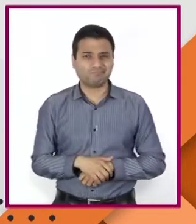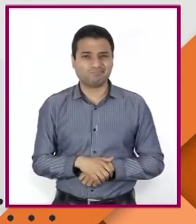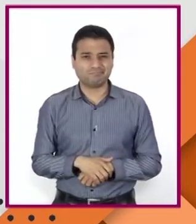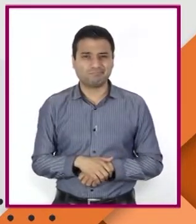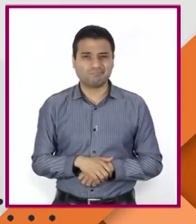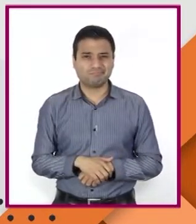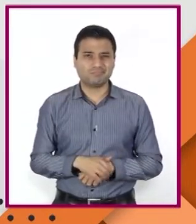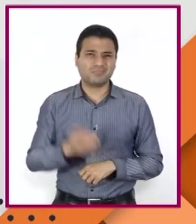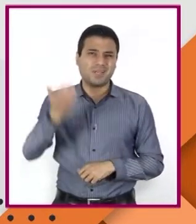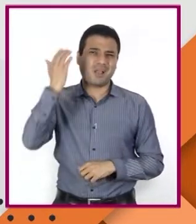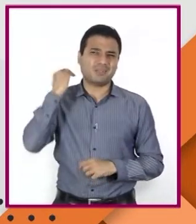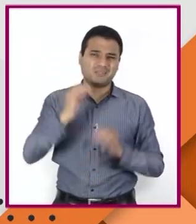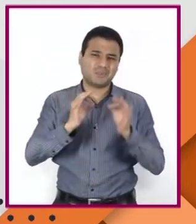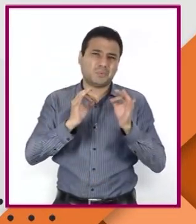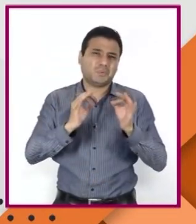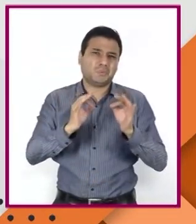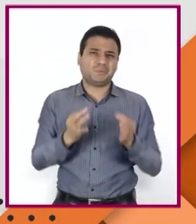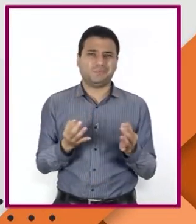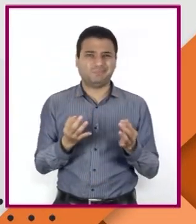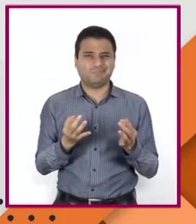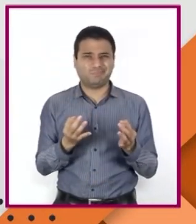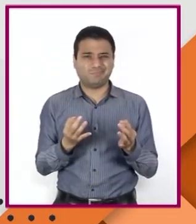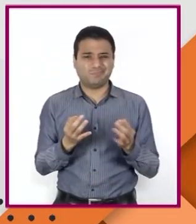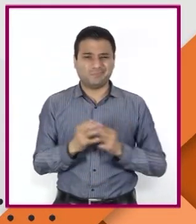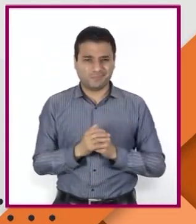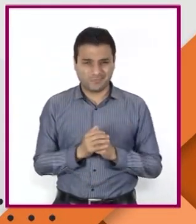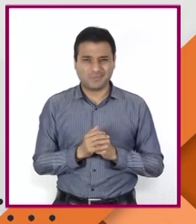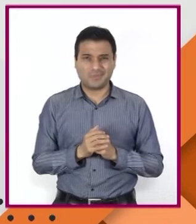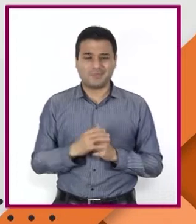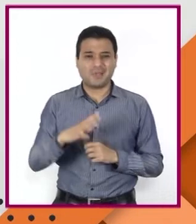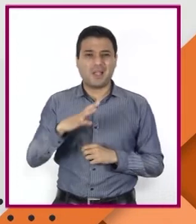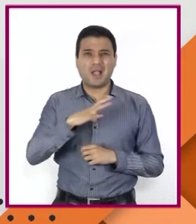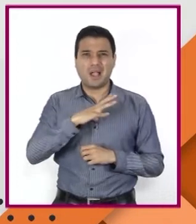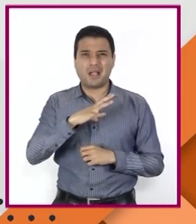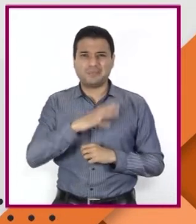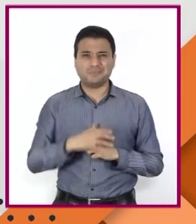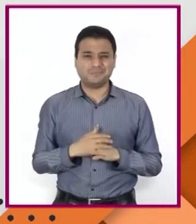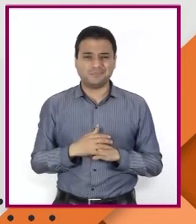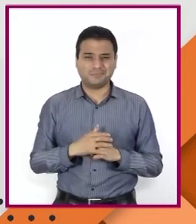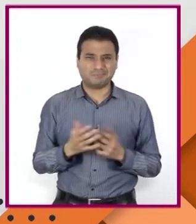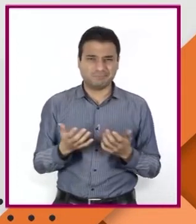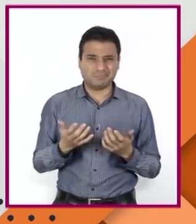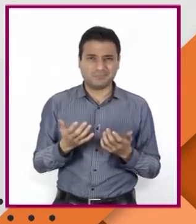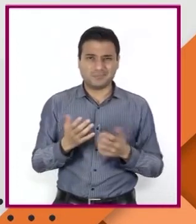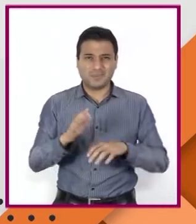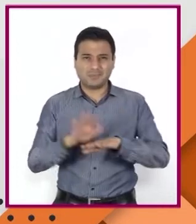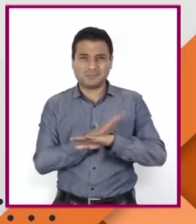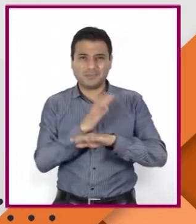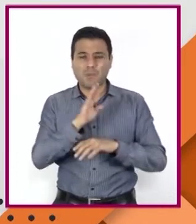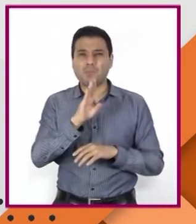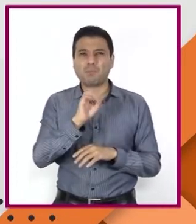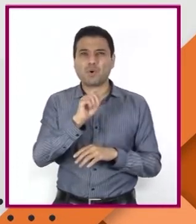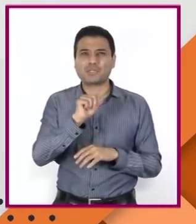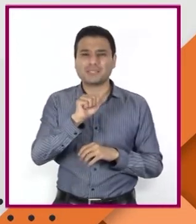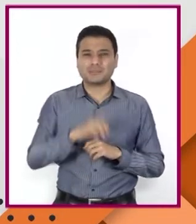de esa tontería yanqui, medio millón de botas atravesaron el infierno. Y yo era el chico del